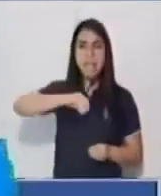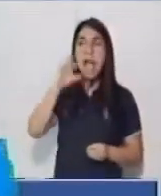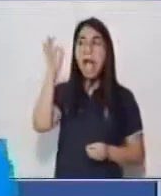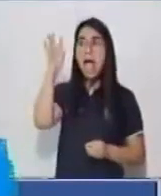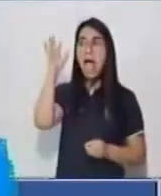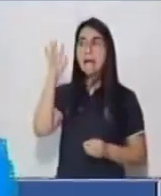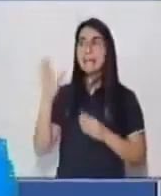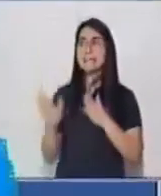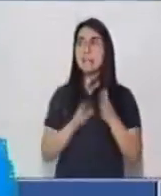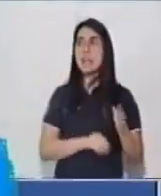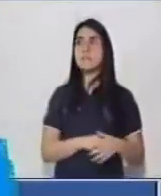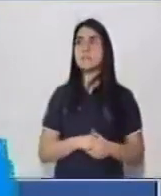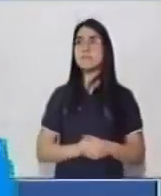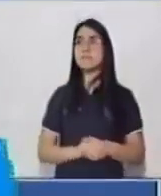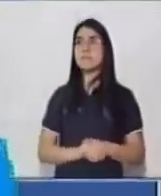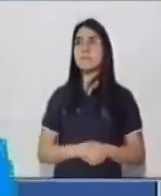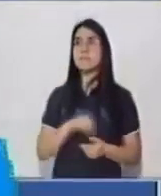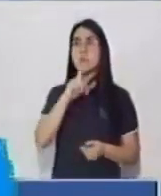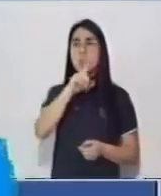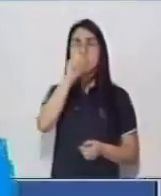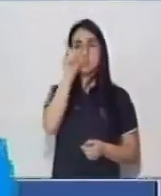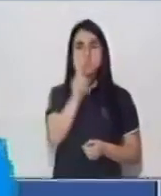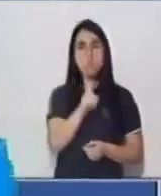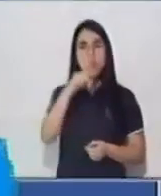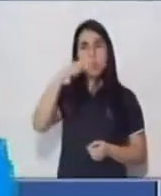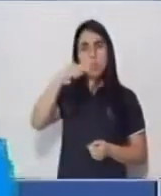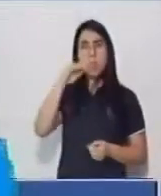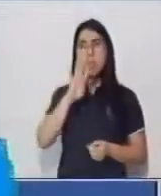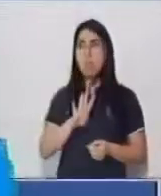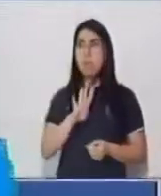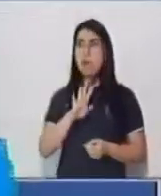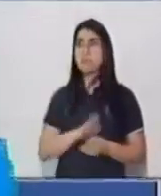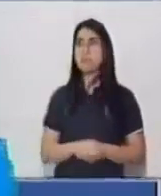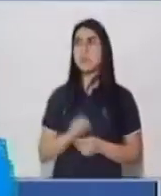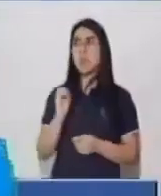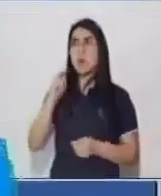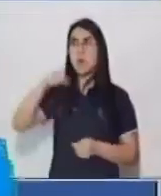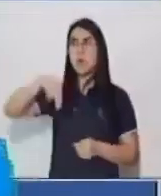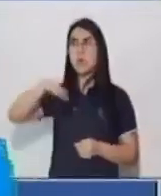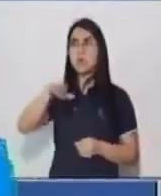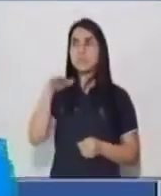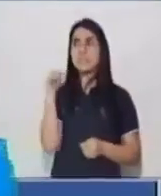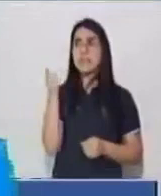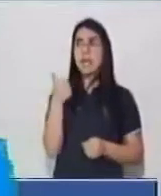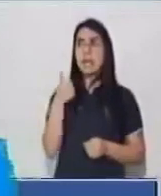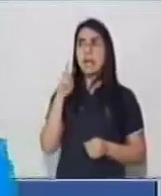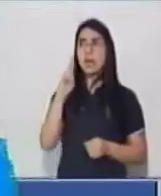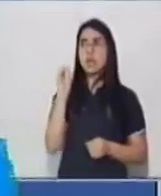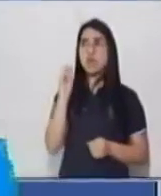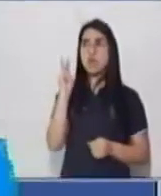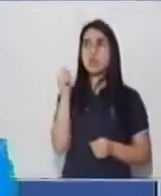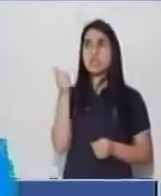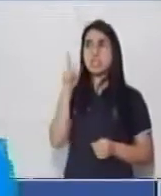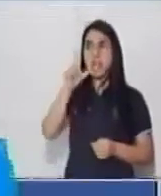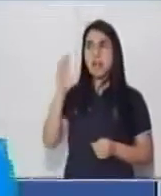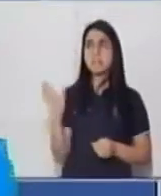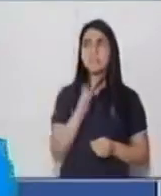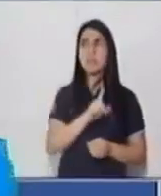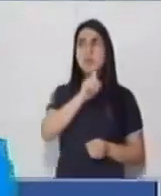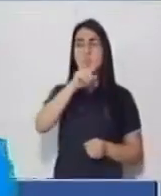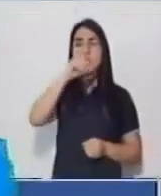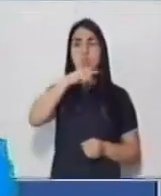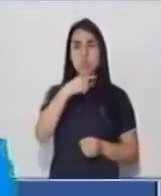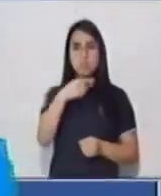royal, un cuarto de onza de vainilla, leche de vaca, leche evaporada y leche condensada. Acá no le